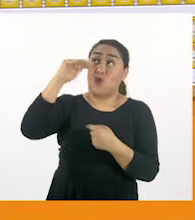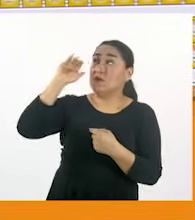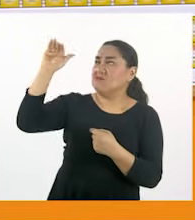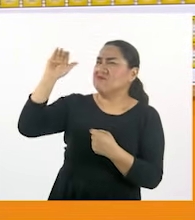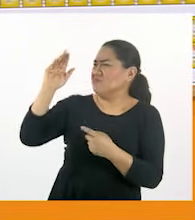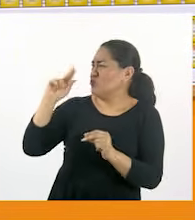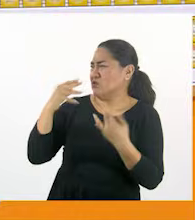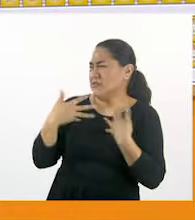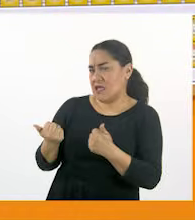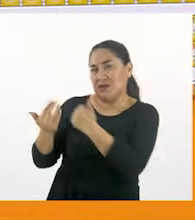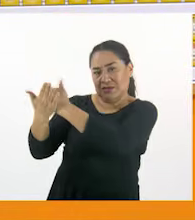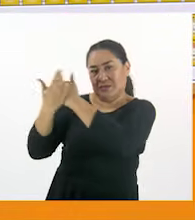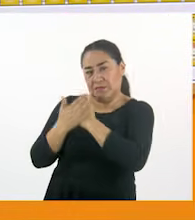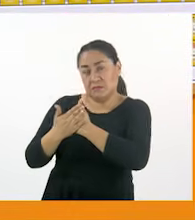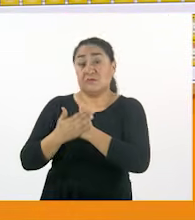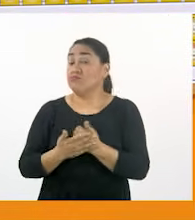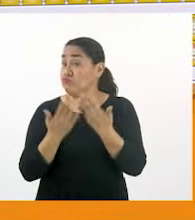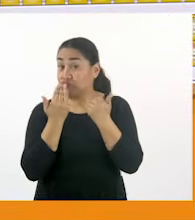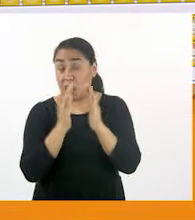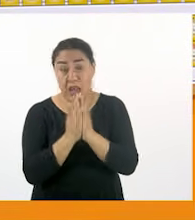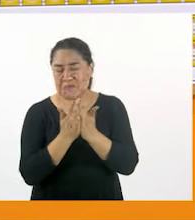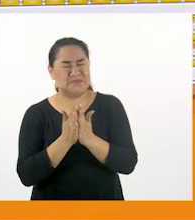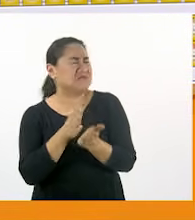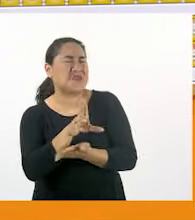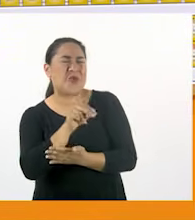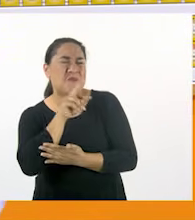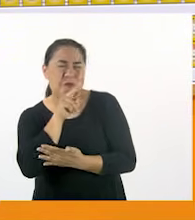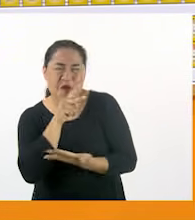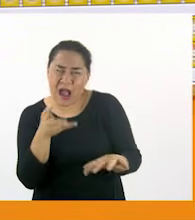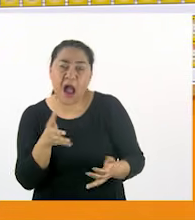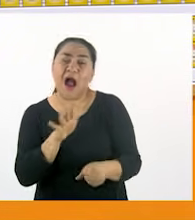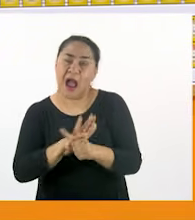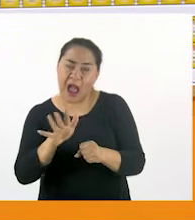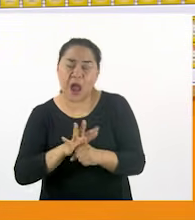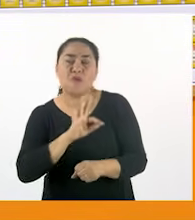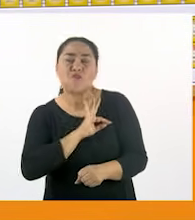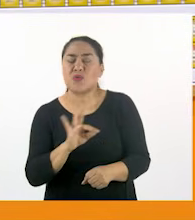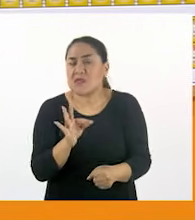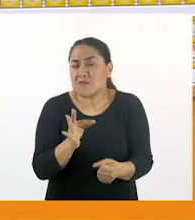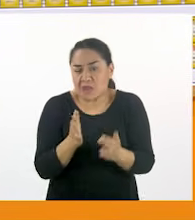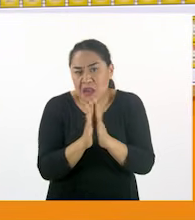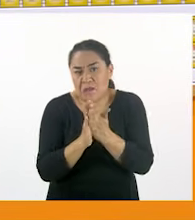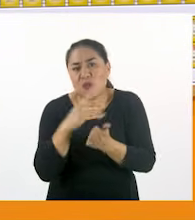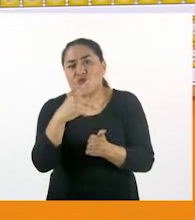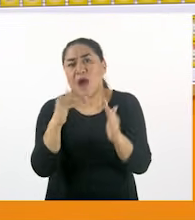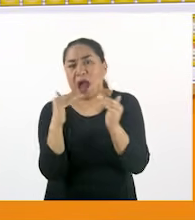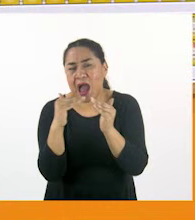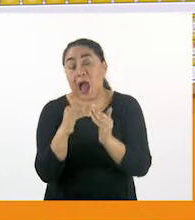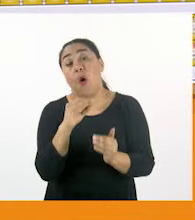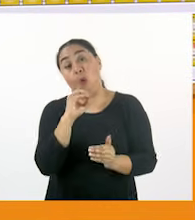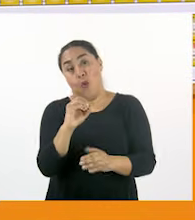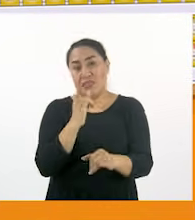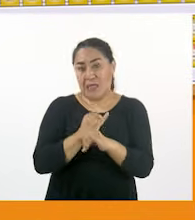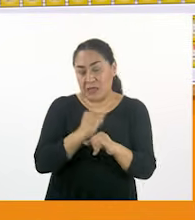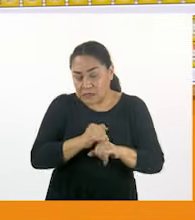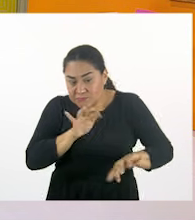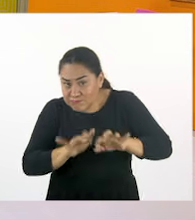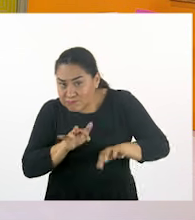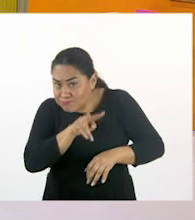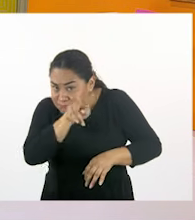si algo no entiendes. Si no los tienes, no te preocupes. También puedes consultar en algún libro en tu casa o en internet.